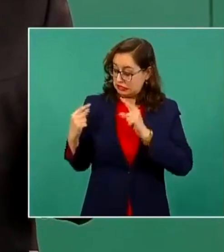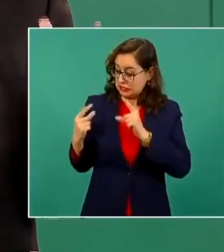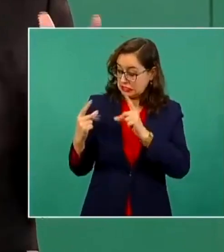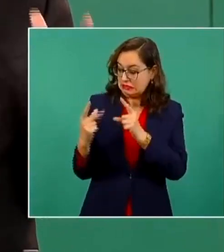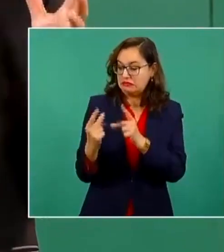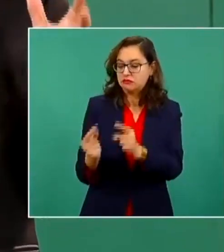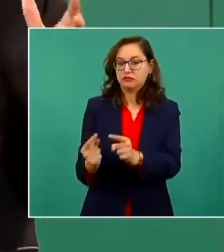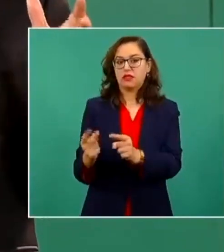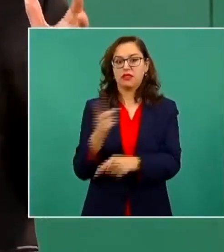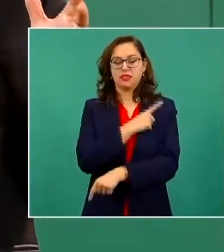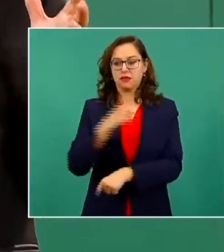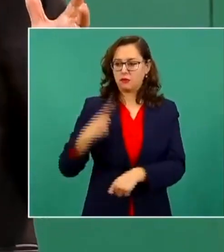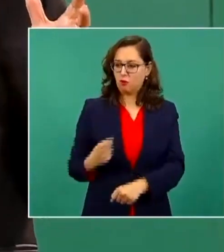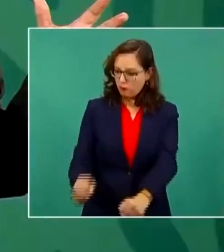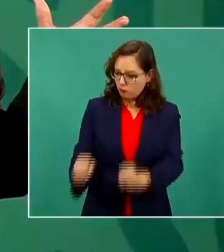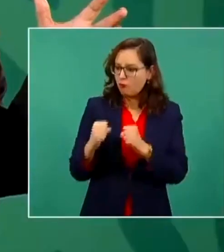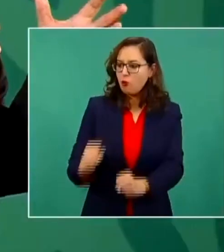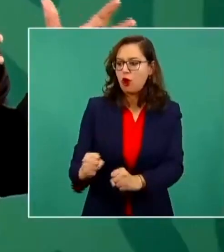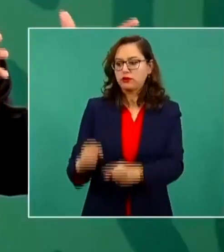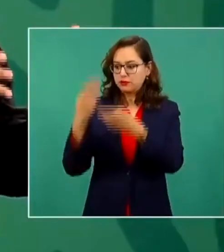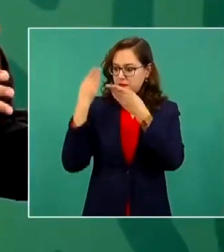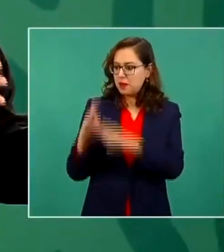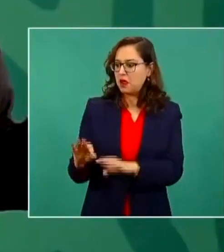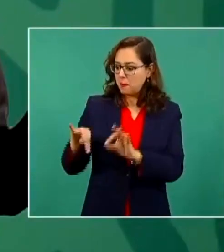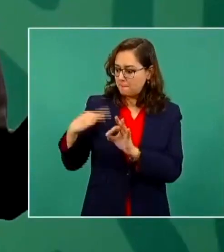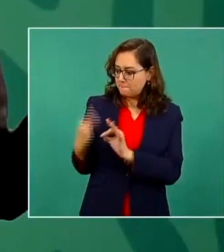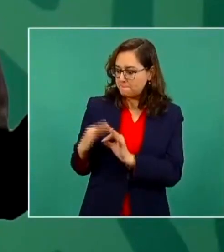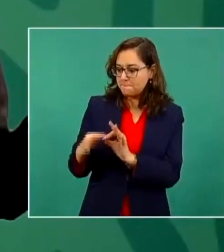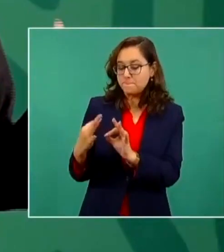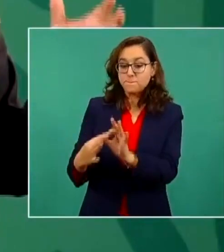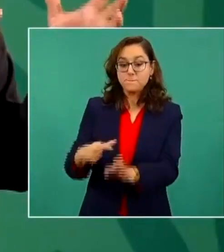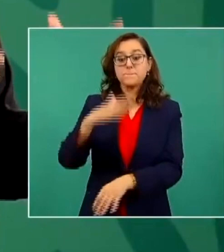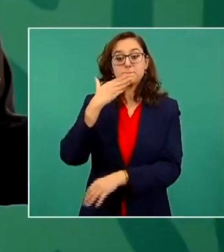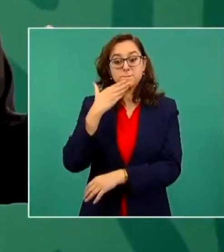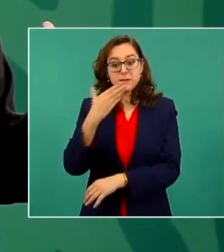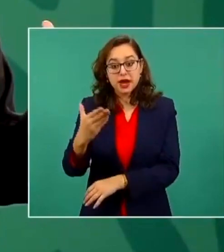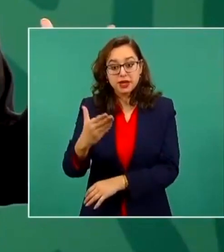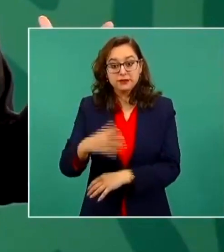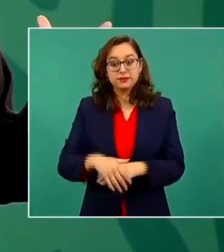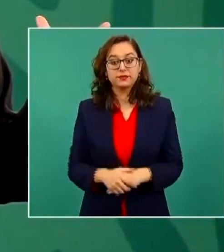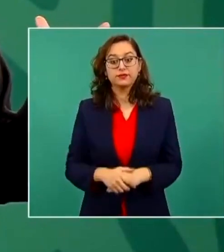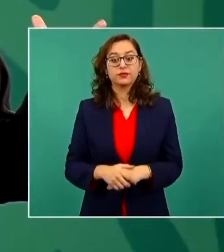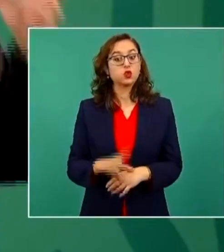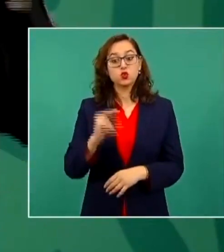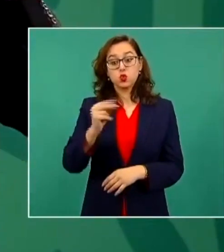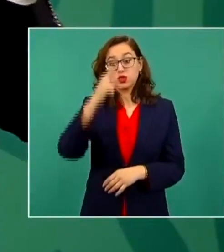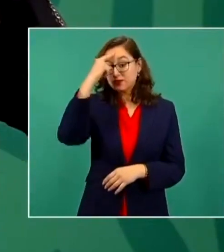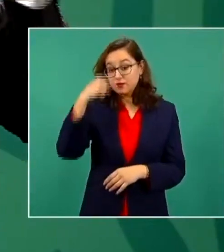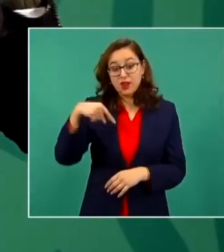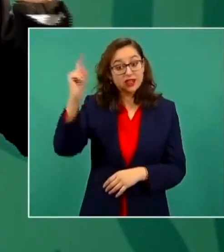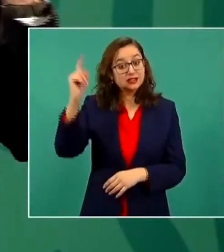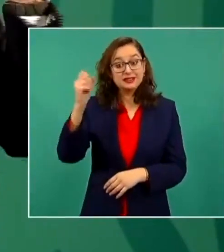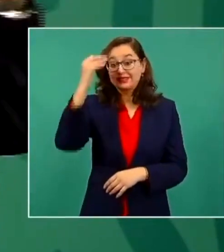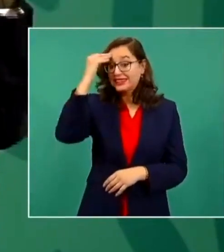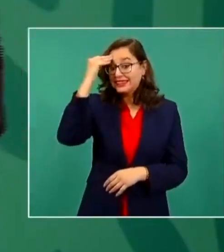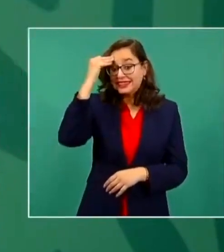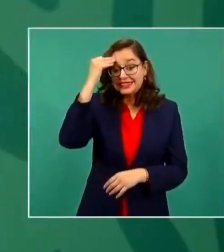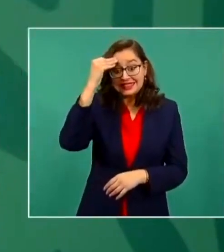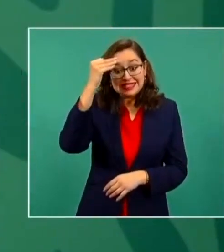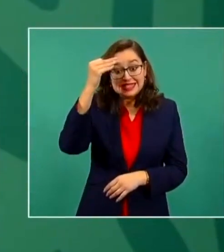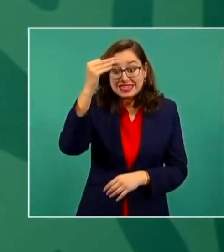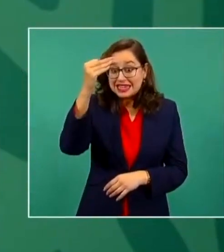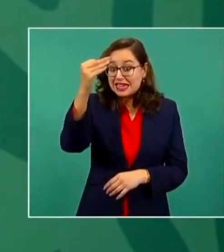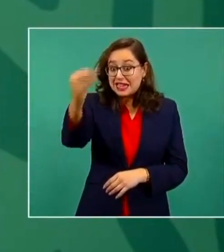dice. Tampoco explica cómo se dio el proceso de derechización, ni